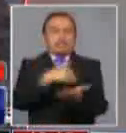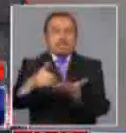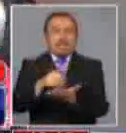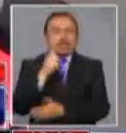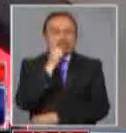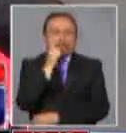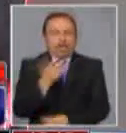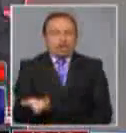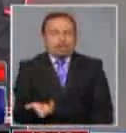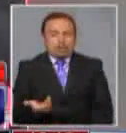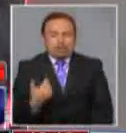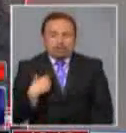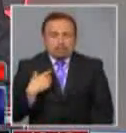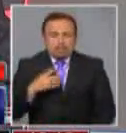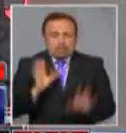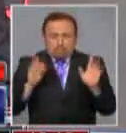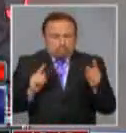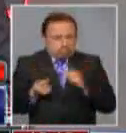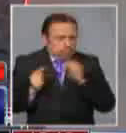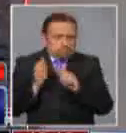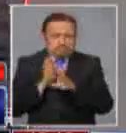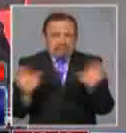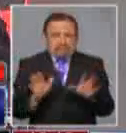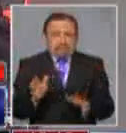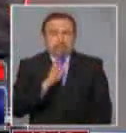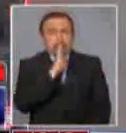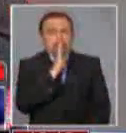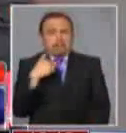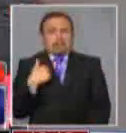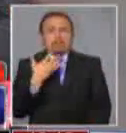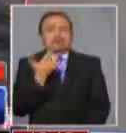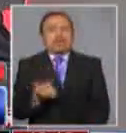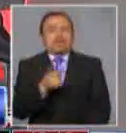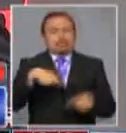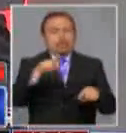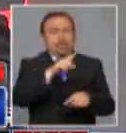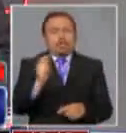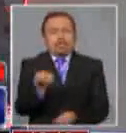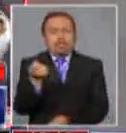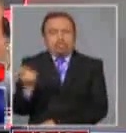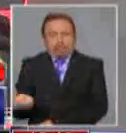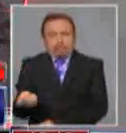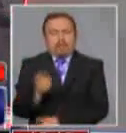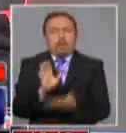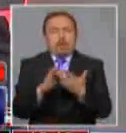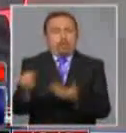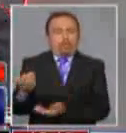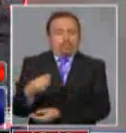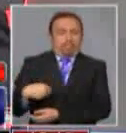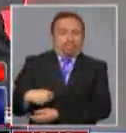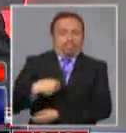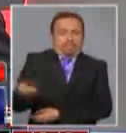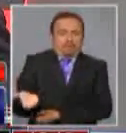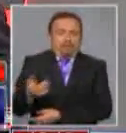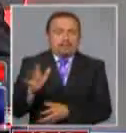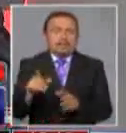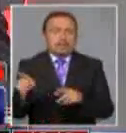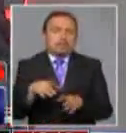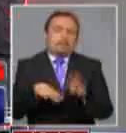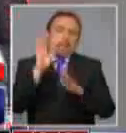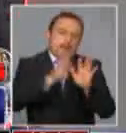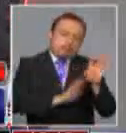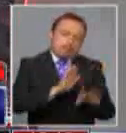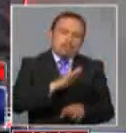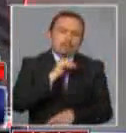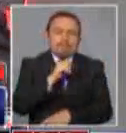diera nosotros no tenemos nada que discutir Pero por qué a todos les paga si este este gobierno dice que está protegiendo a los más pobres o